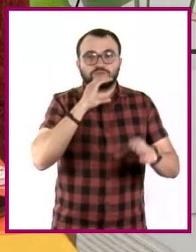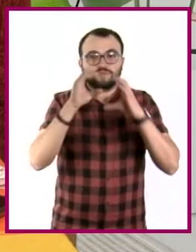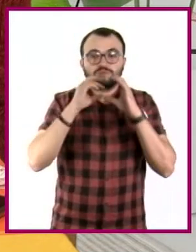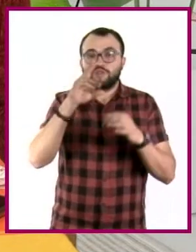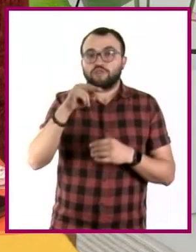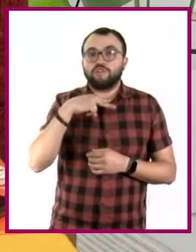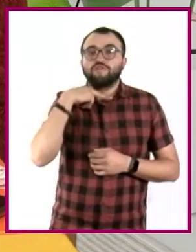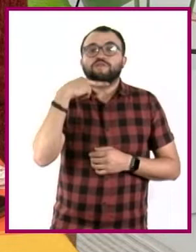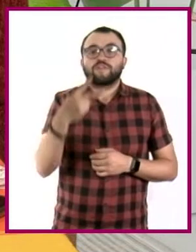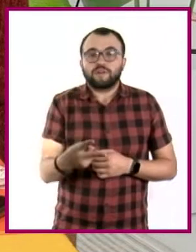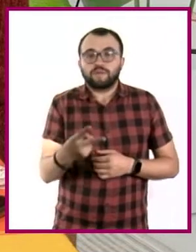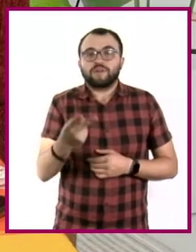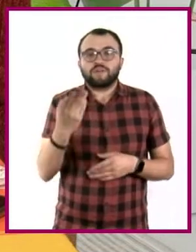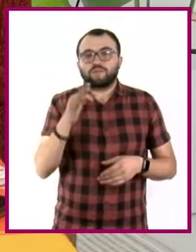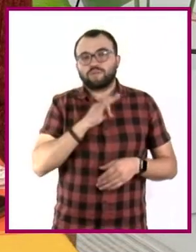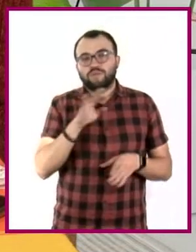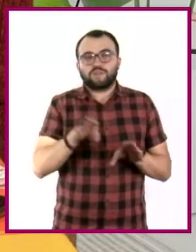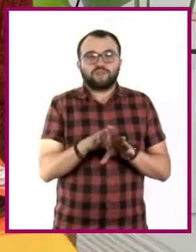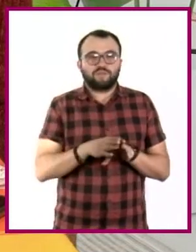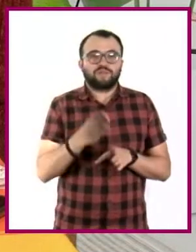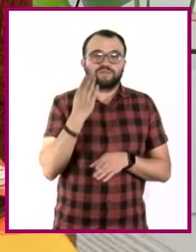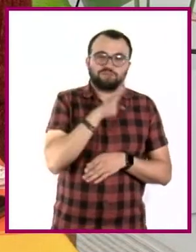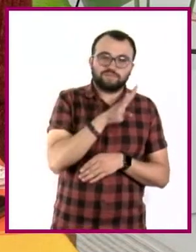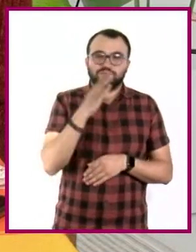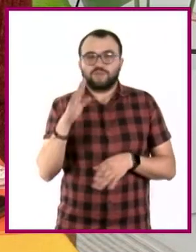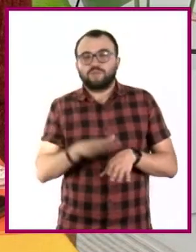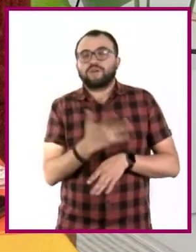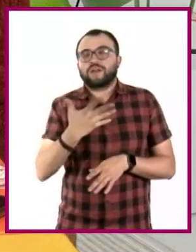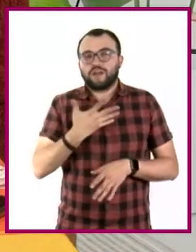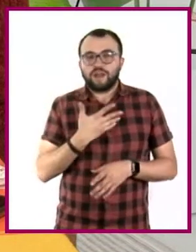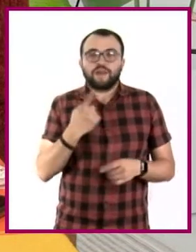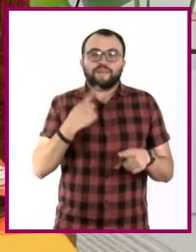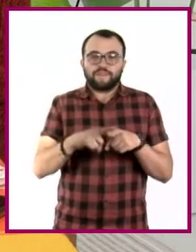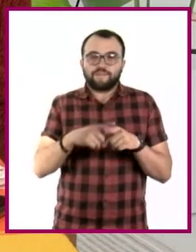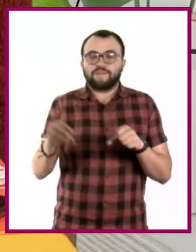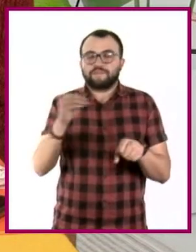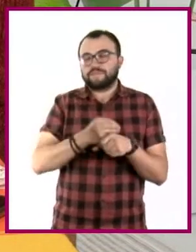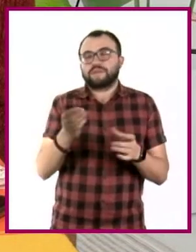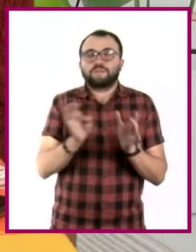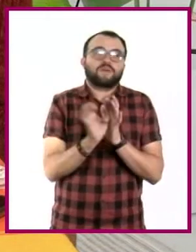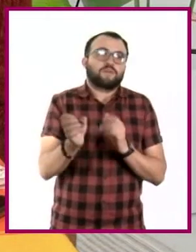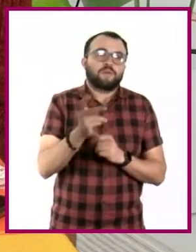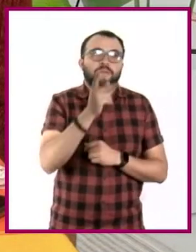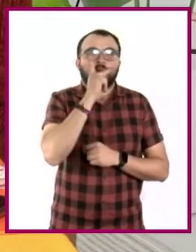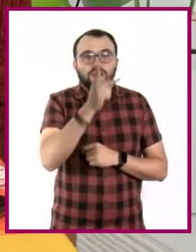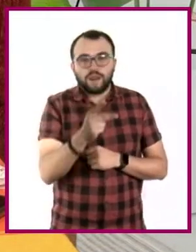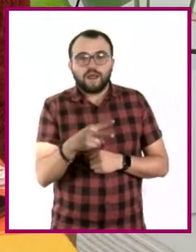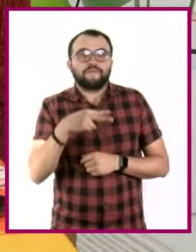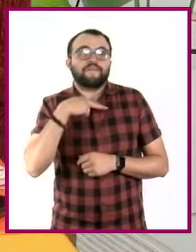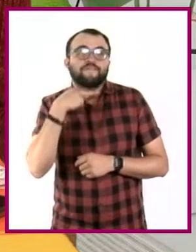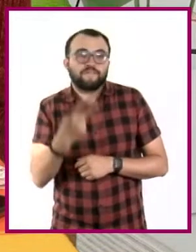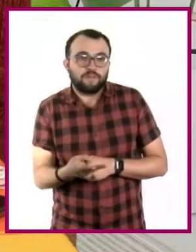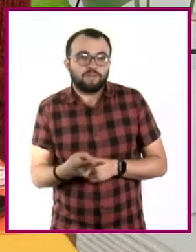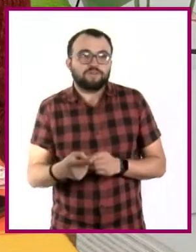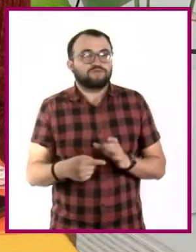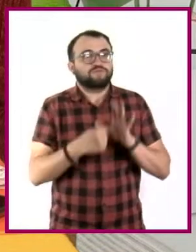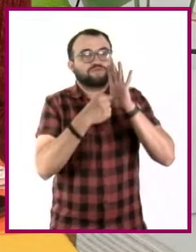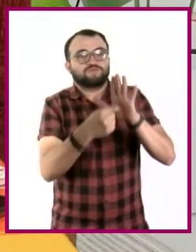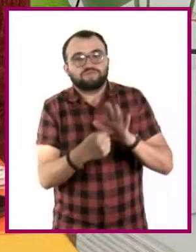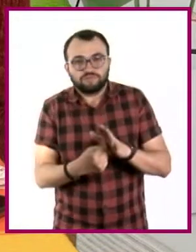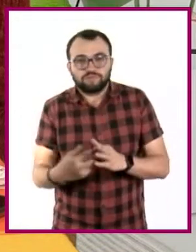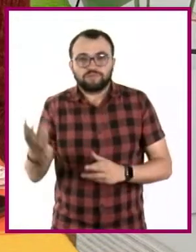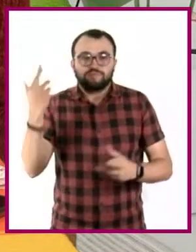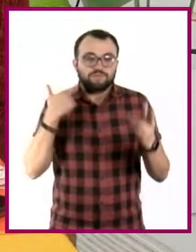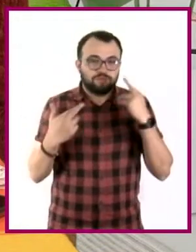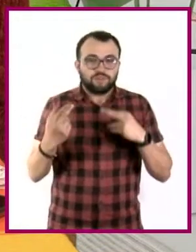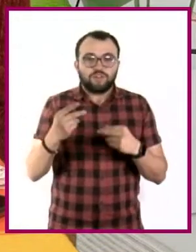es altamente ambigua, pues se involucran varios aspectos como las palabras, la voz, su proyección,